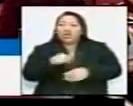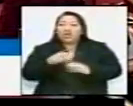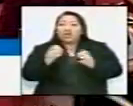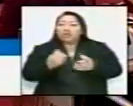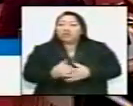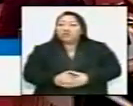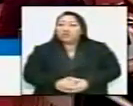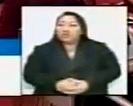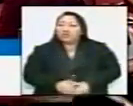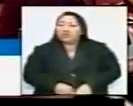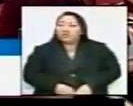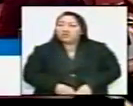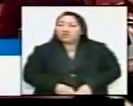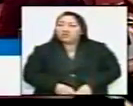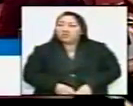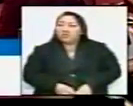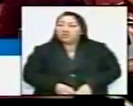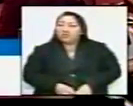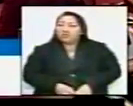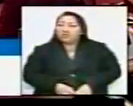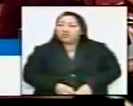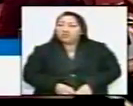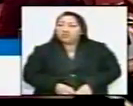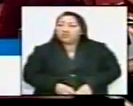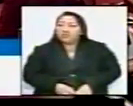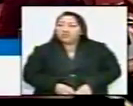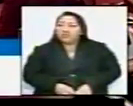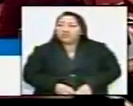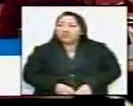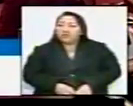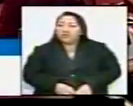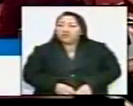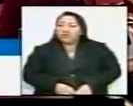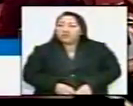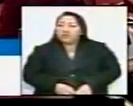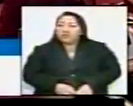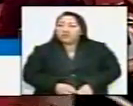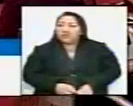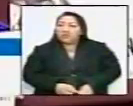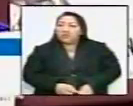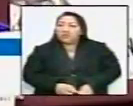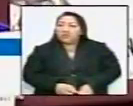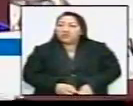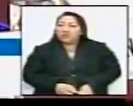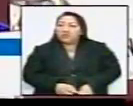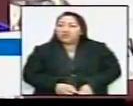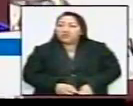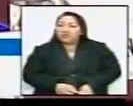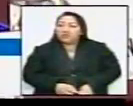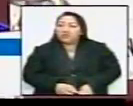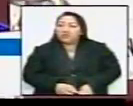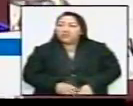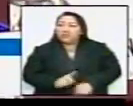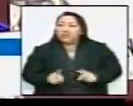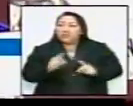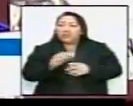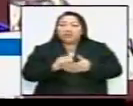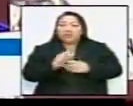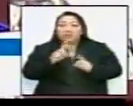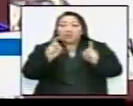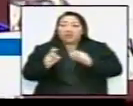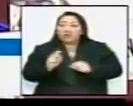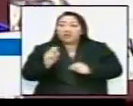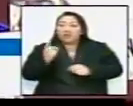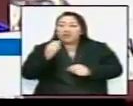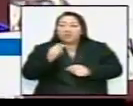Congreso. Y eso la verdad que me genera un poco de dudas, ¿no? Porque, de todas maneras, más que una pregunta,